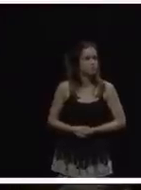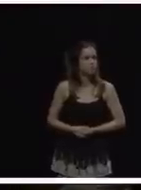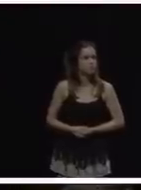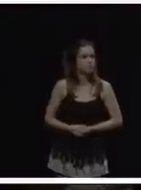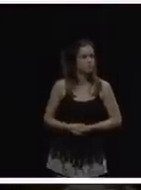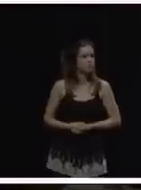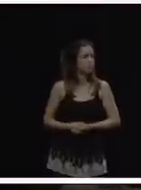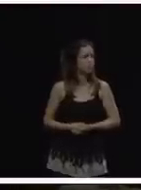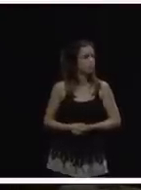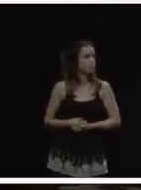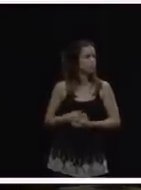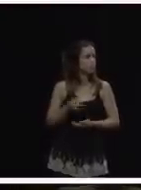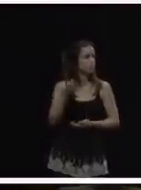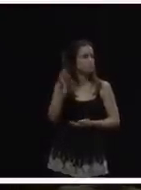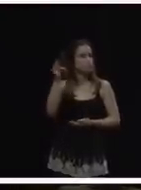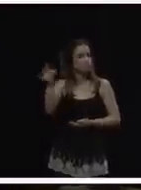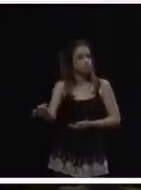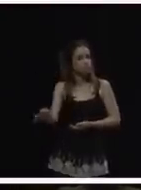Y paso